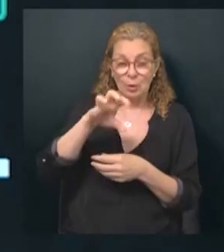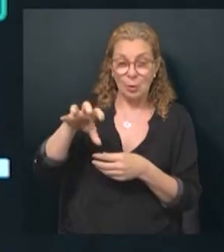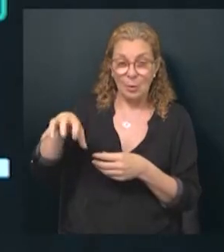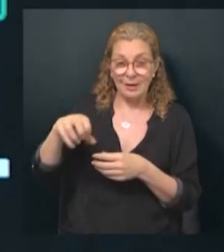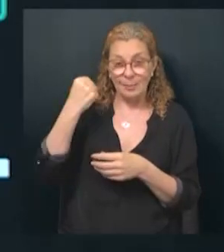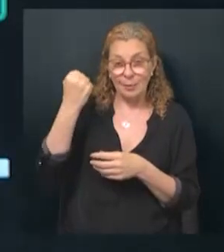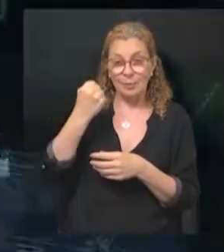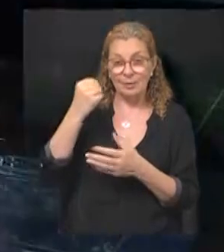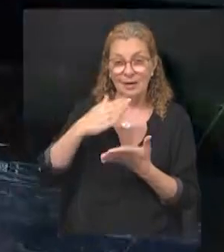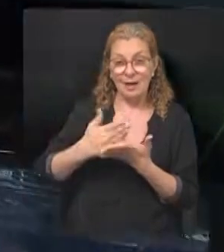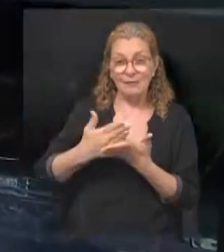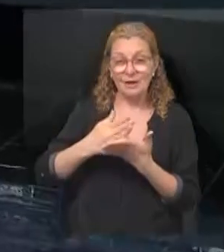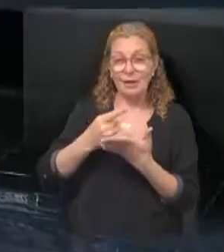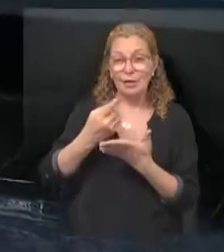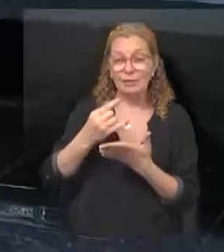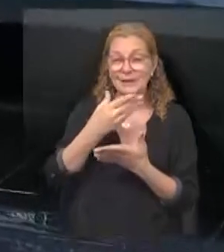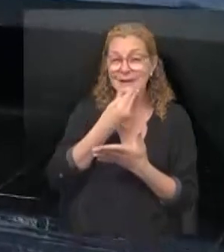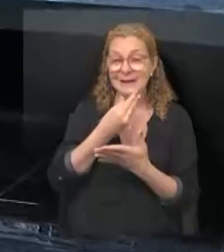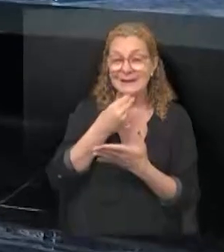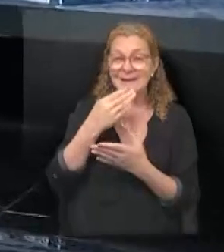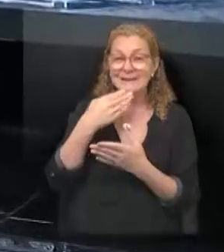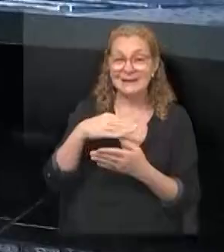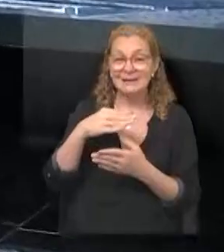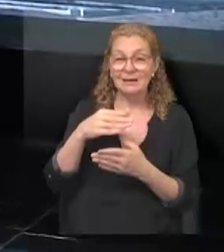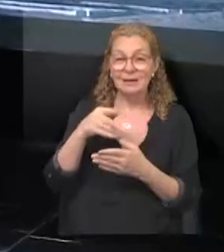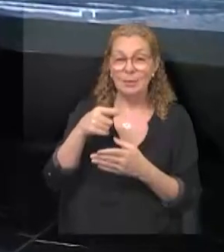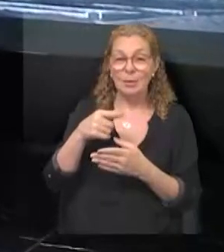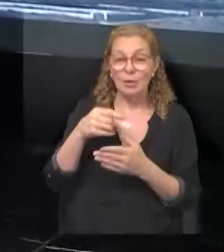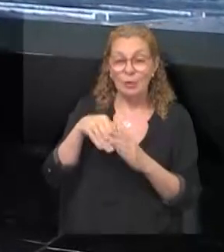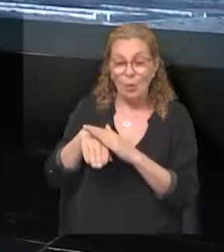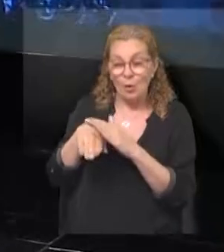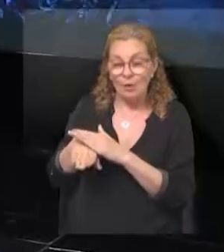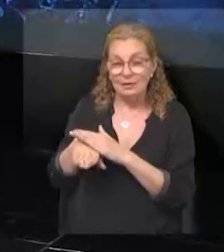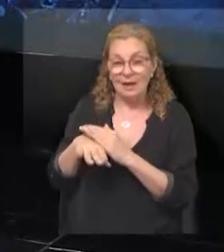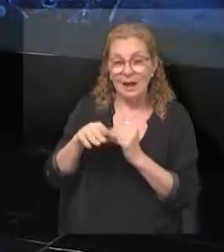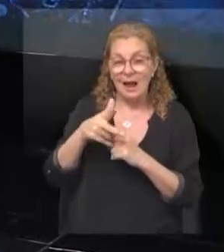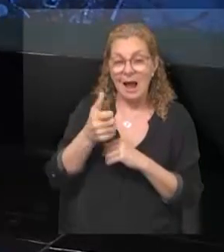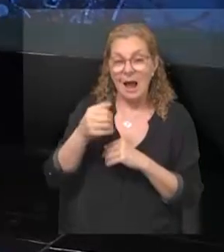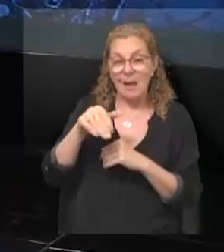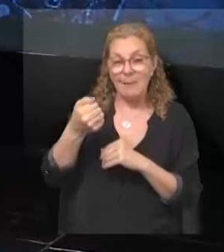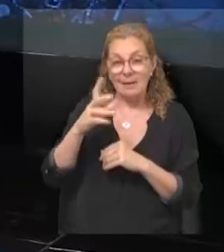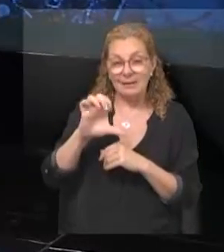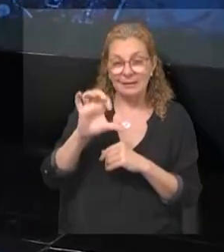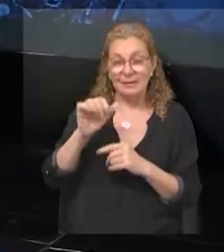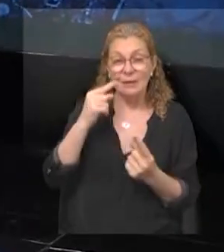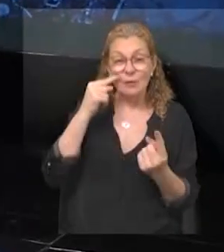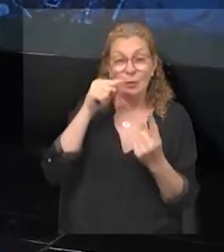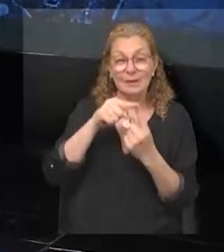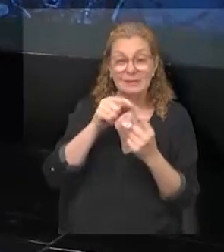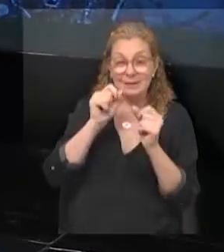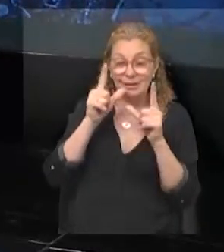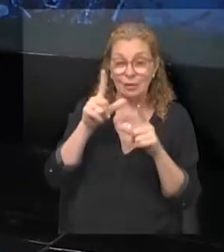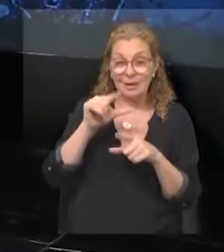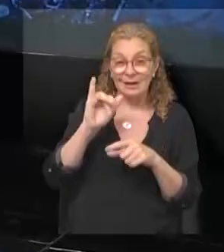justamente de la franja de gasa donde Israel entiende todavía se ocultan combatientes de jamás pero el foco de atención ahora está en el